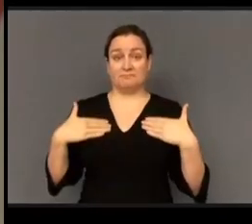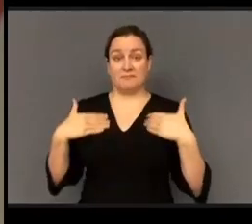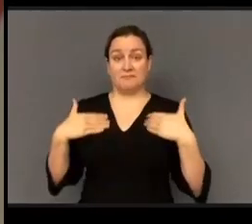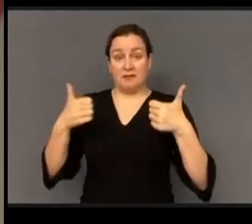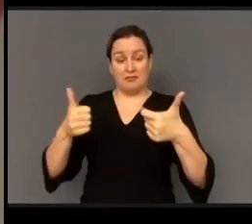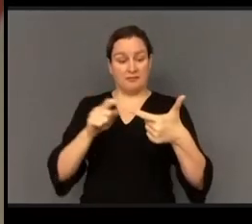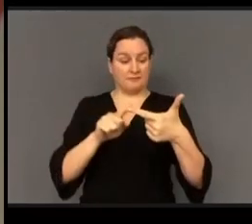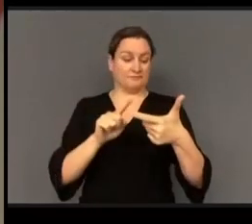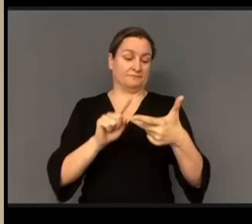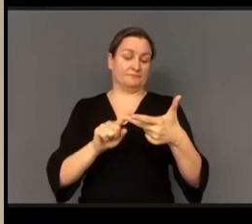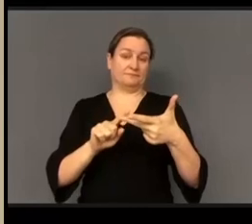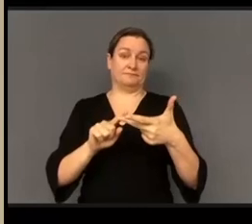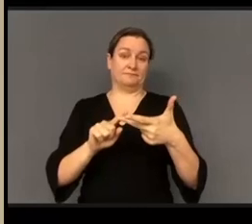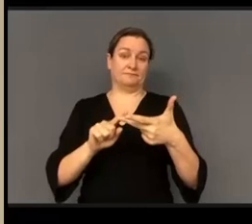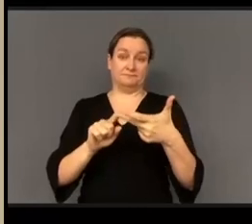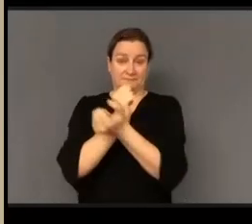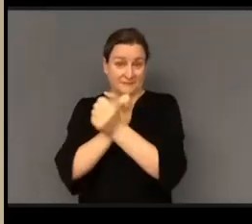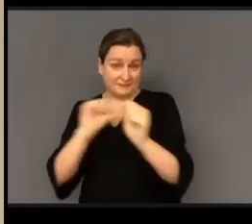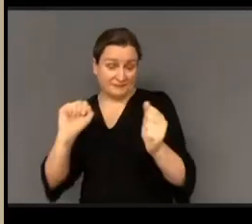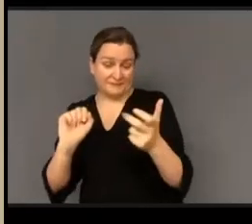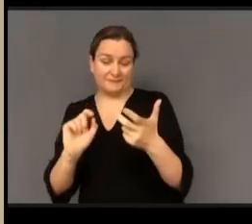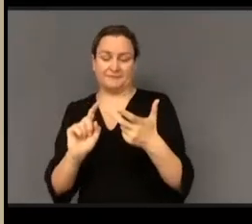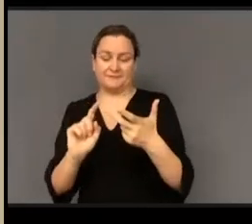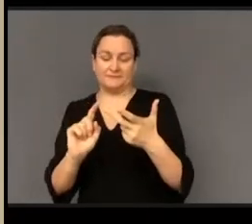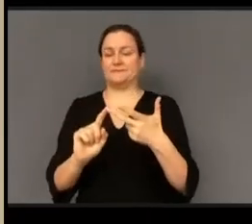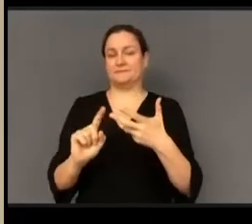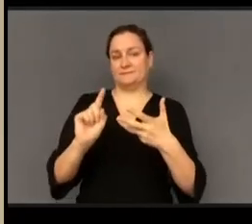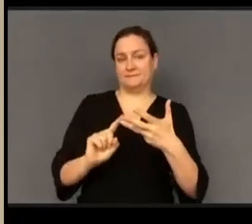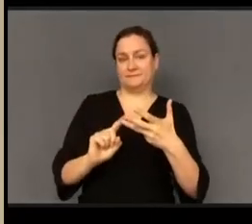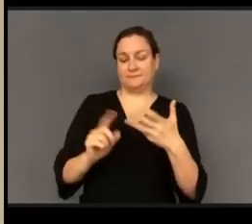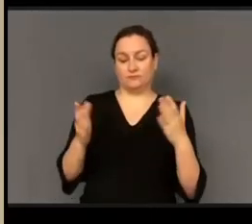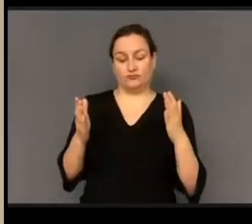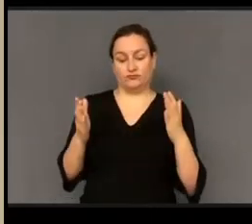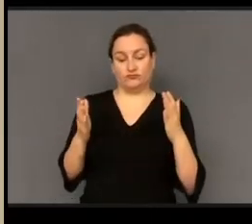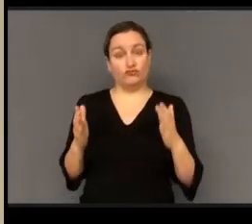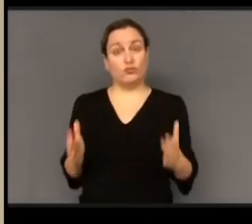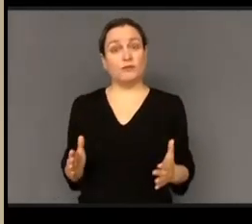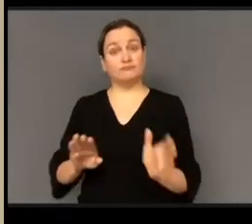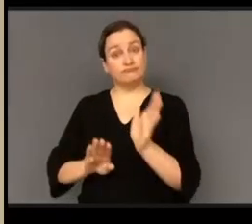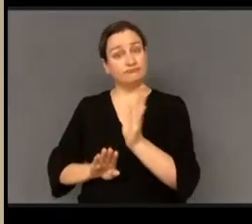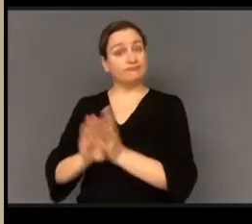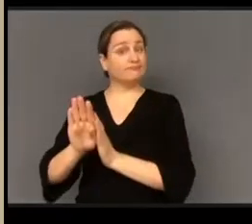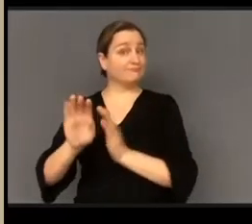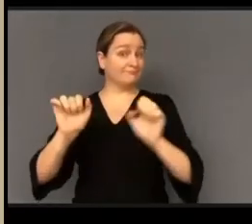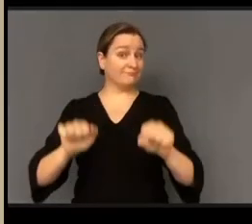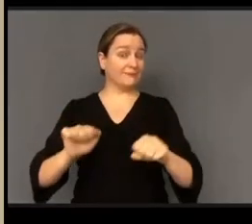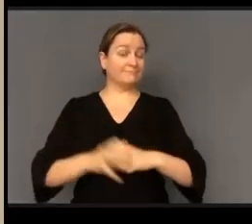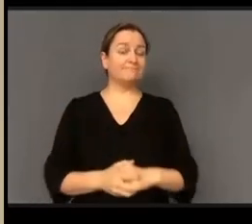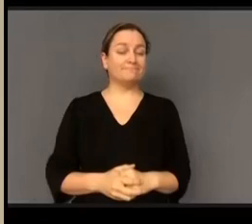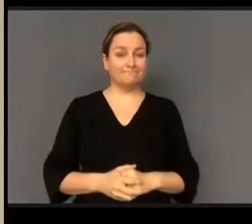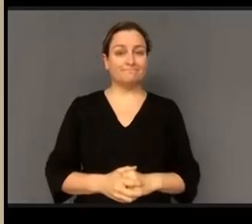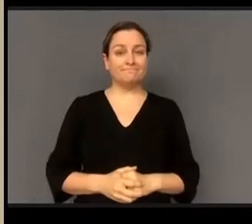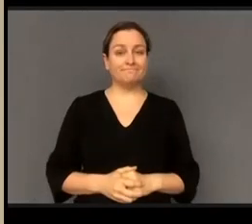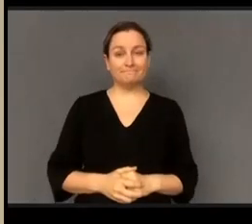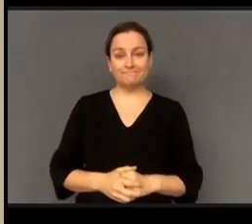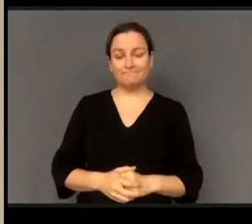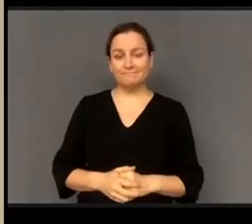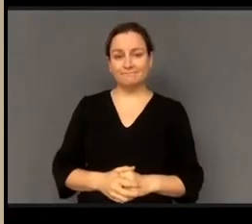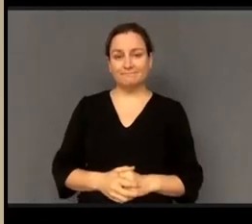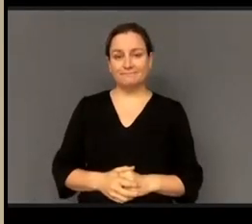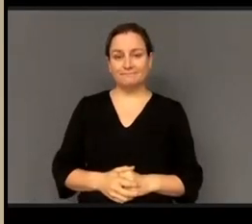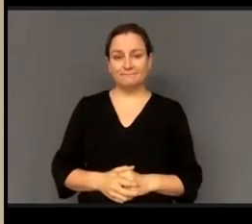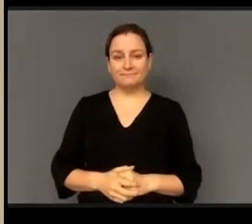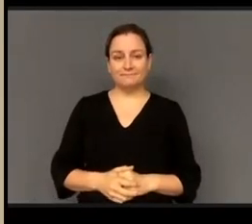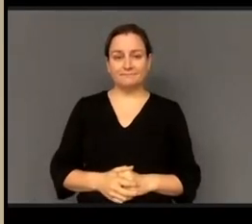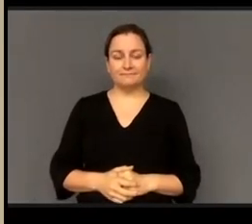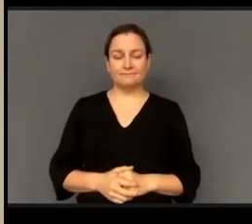funciones humanas como la libertad, la salud y el desarrollo futuro de la raza humana. Por otra parte, también